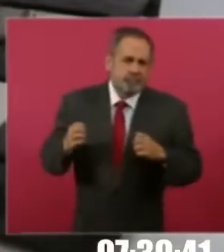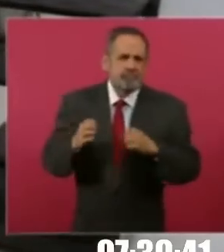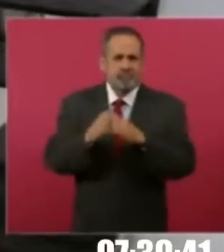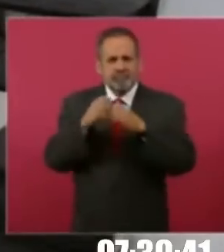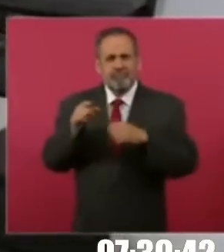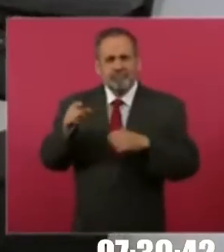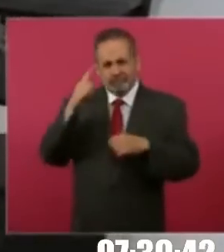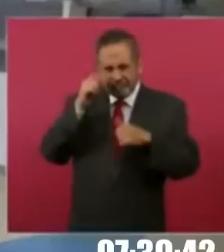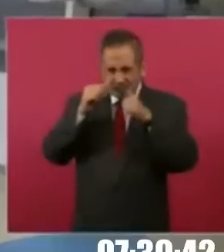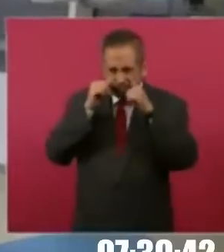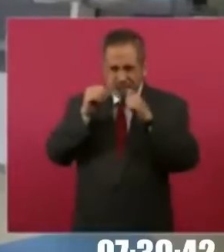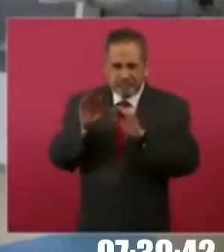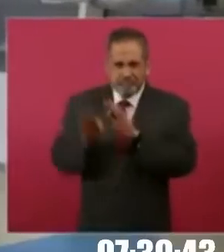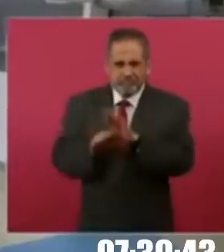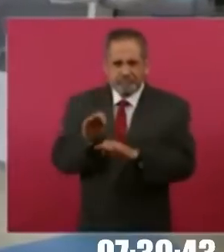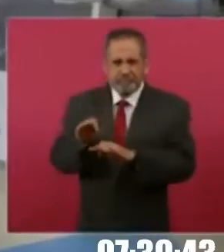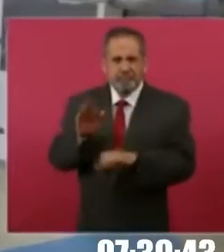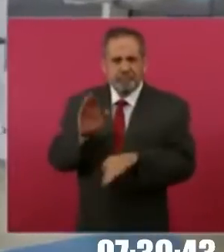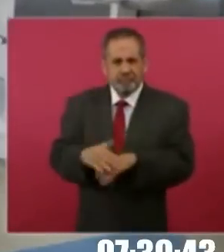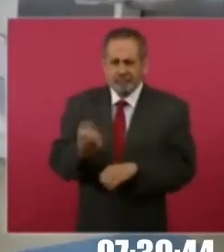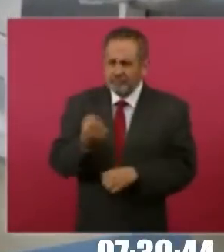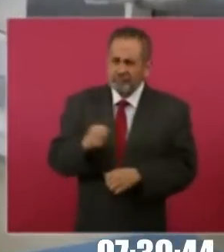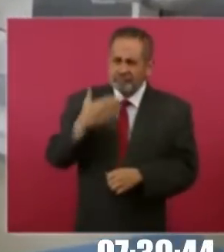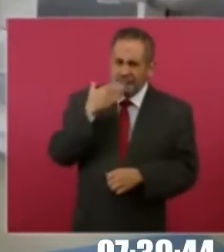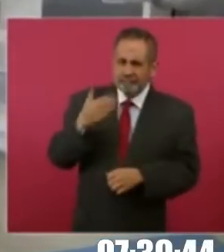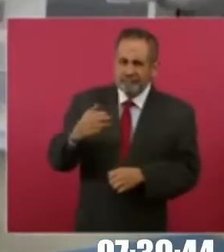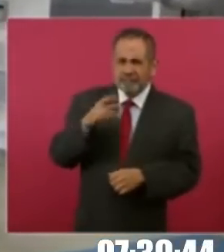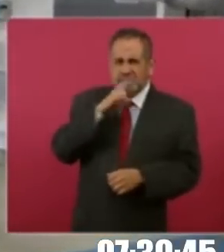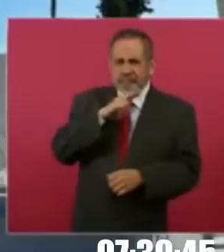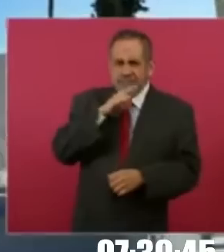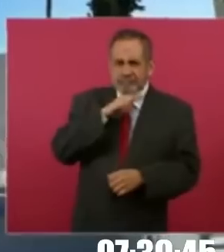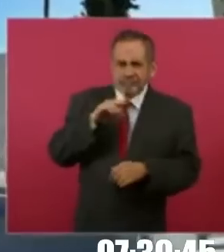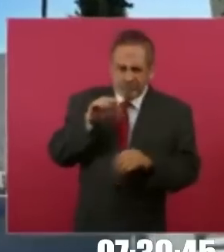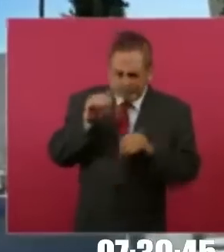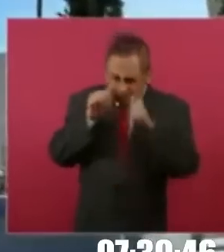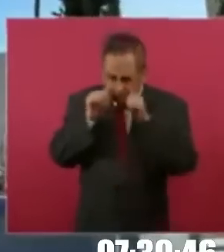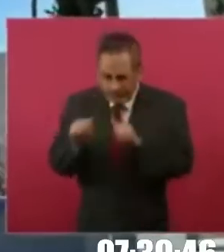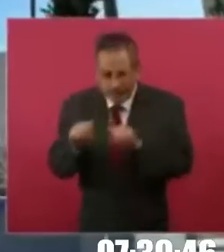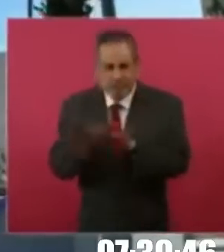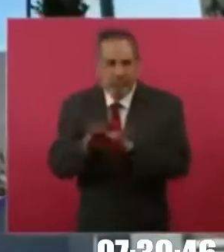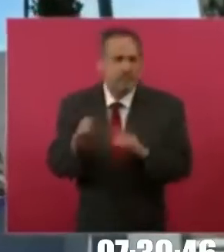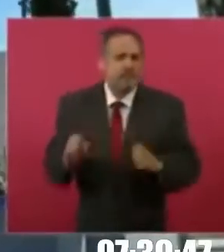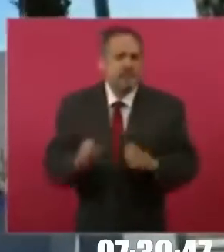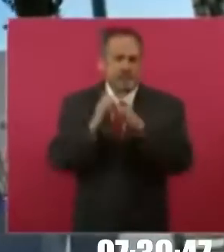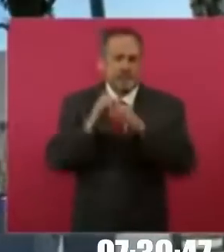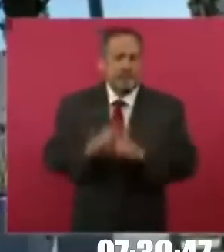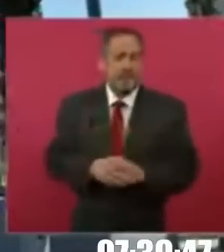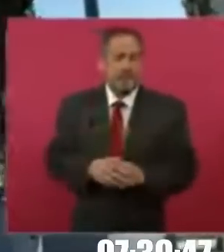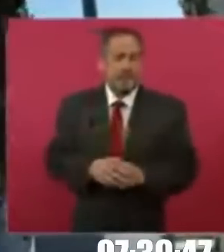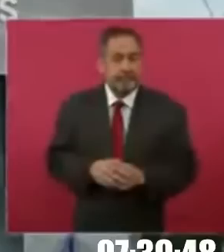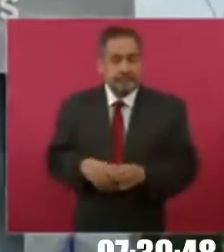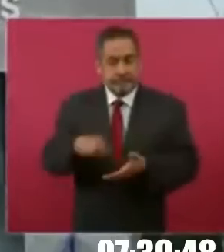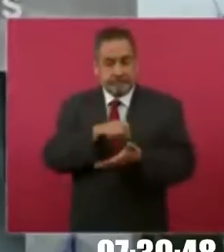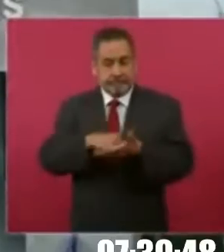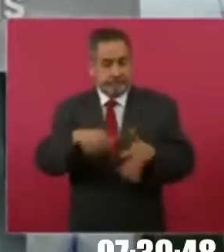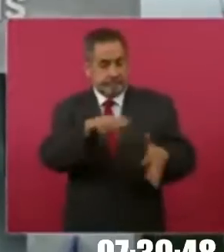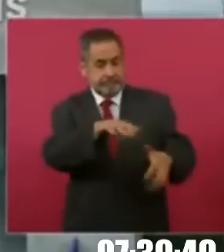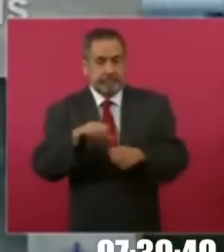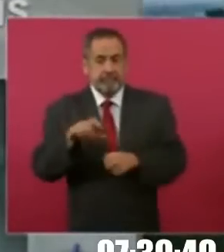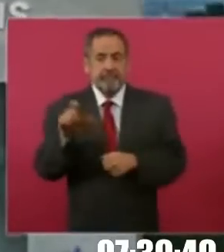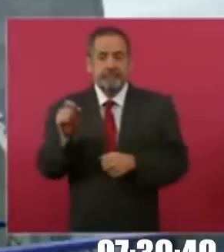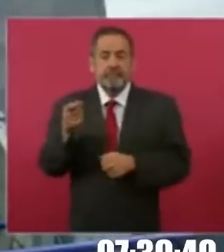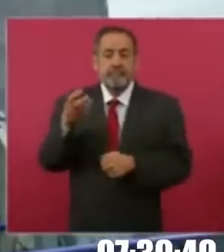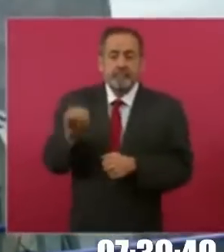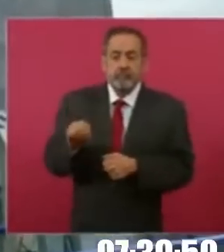para atender de manera más eficiente rápida los servicios de emergencia adquirimos 29 nuevas